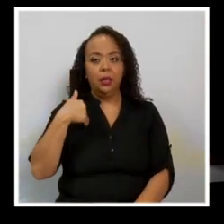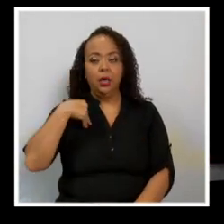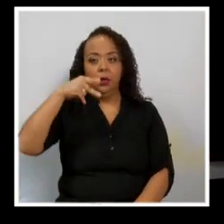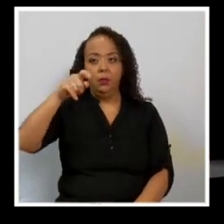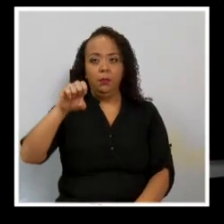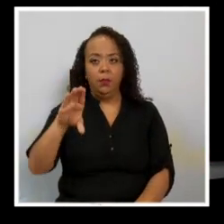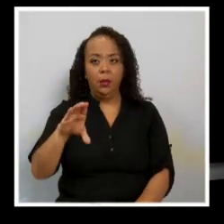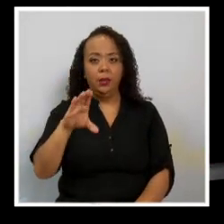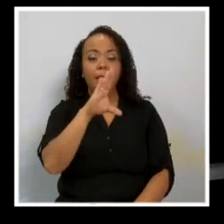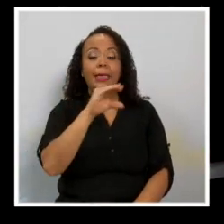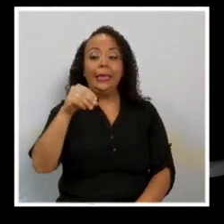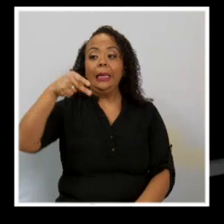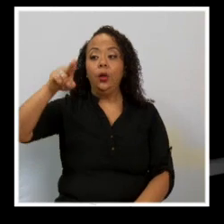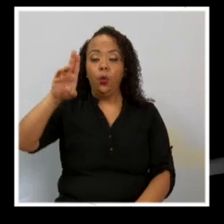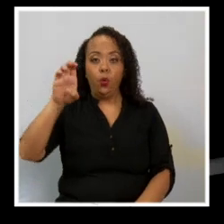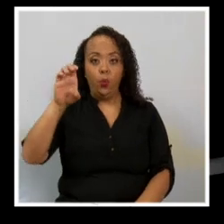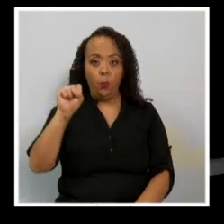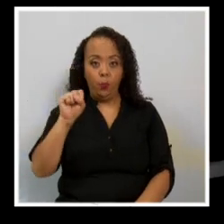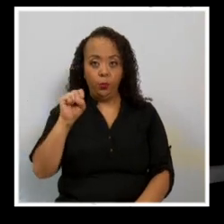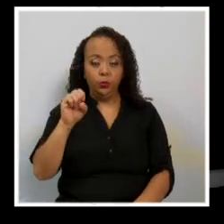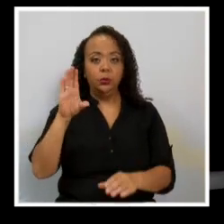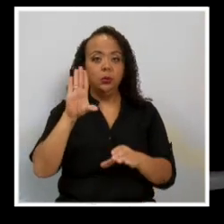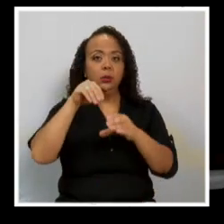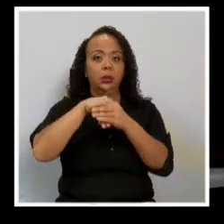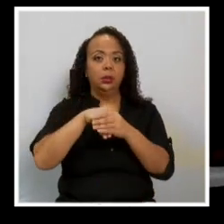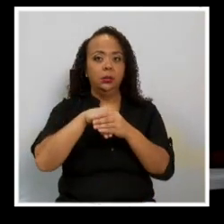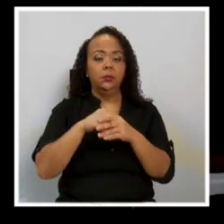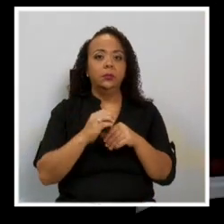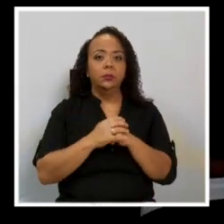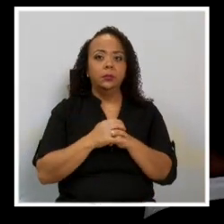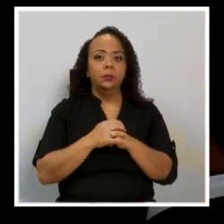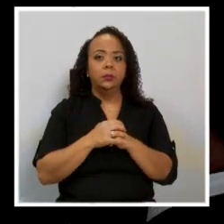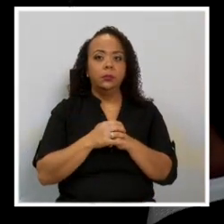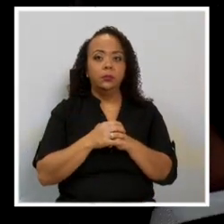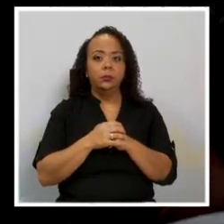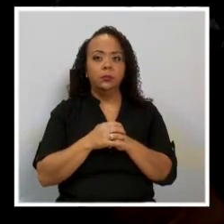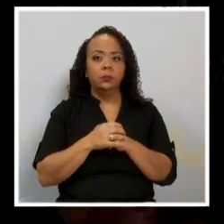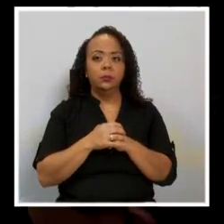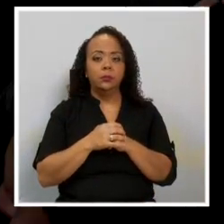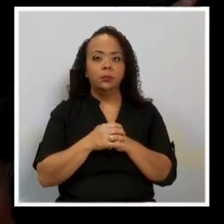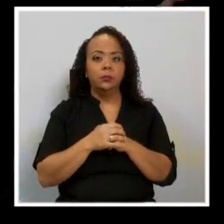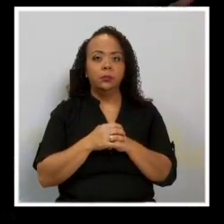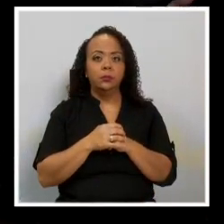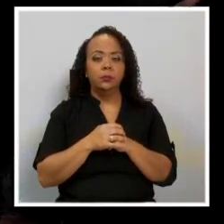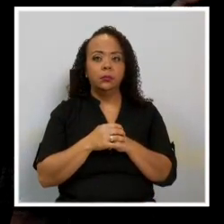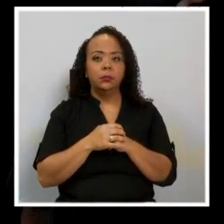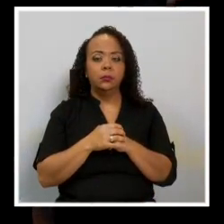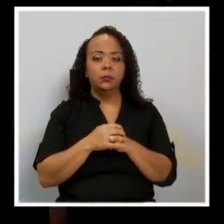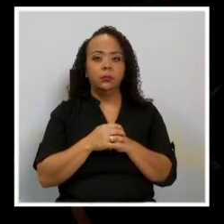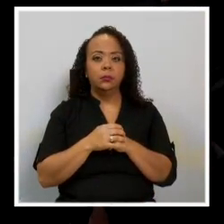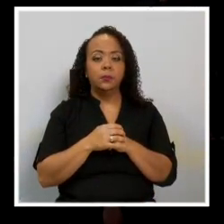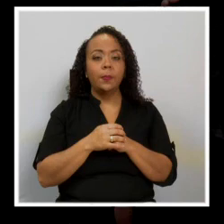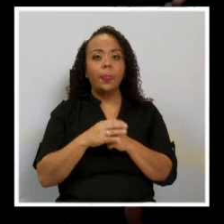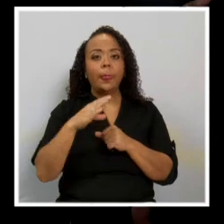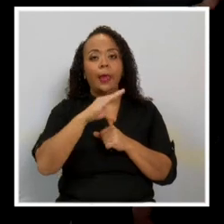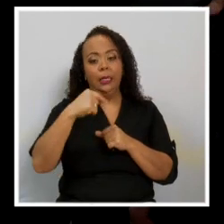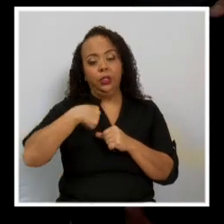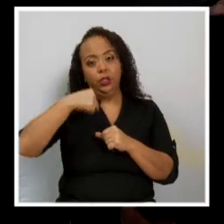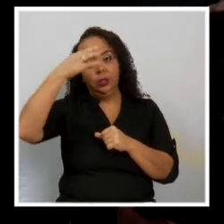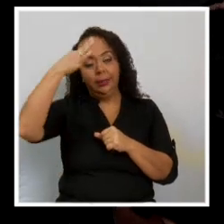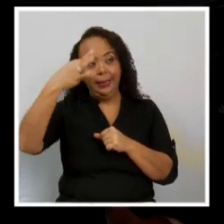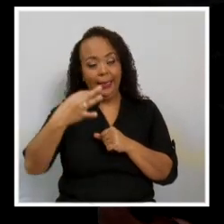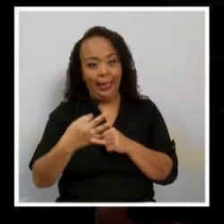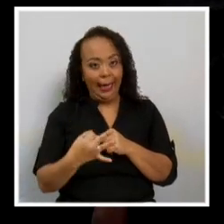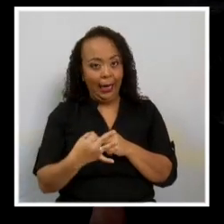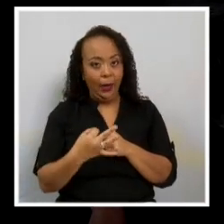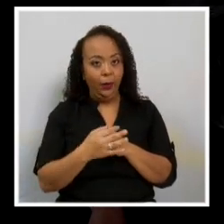a una unidad dentro del directorio que tener al PAC y a Restauración Nacional. Creo que, porque